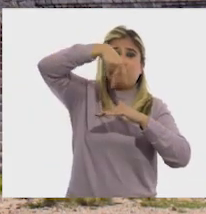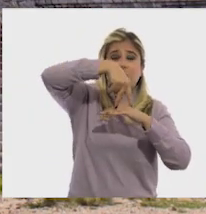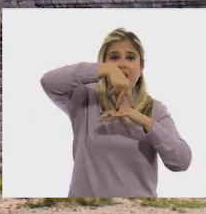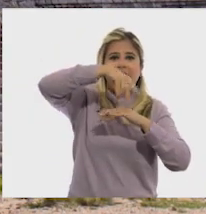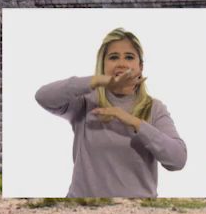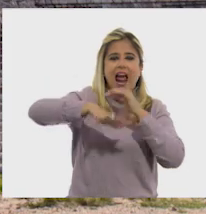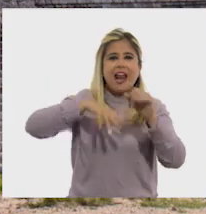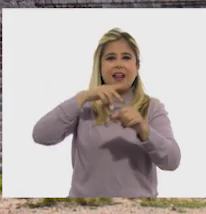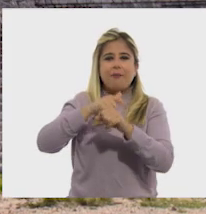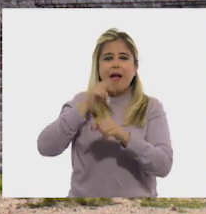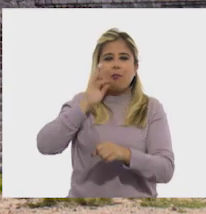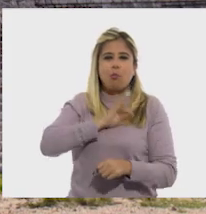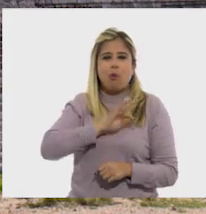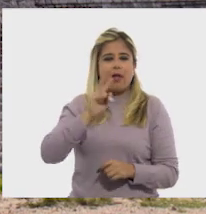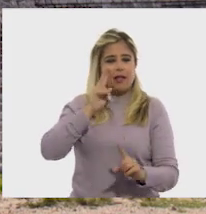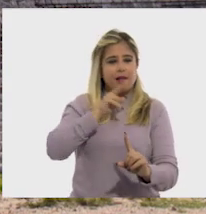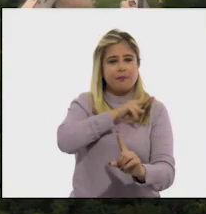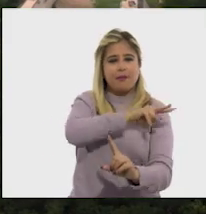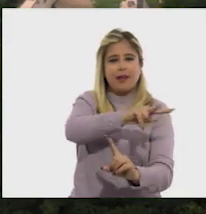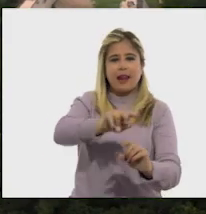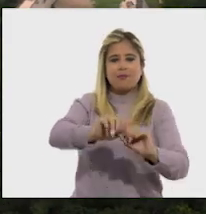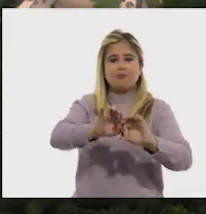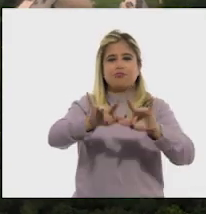beber la claridad.